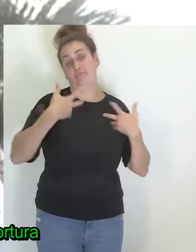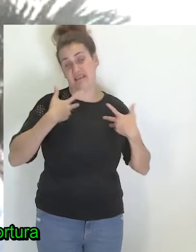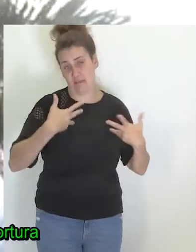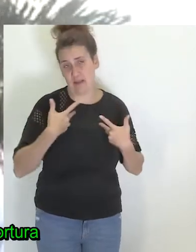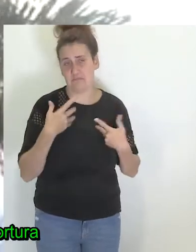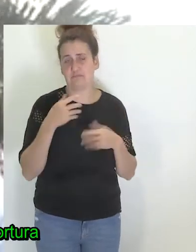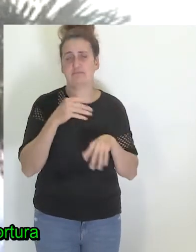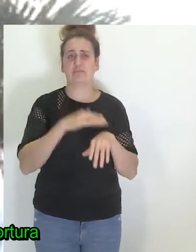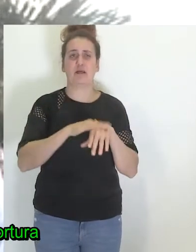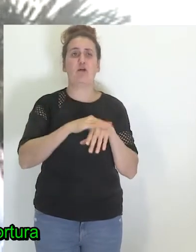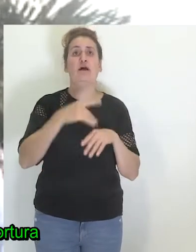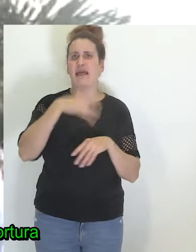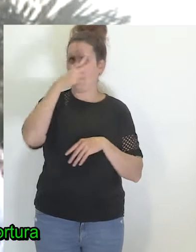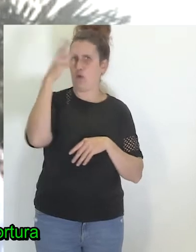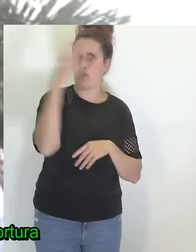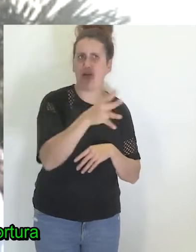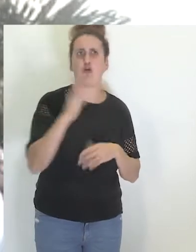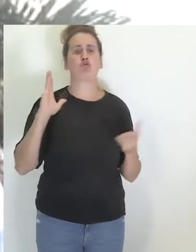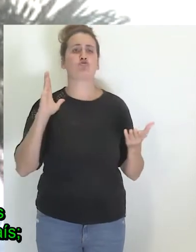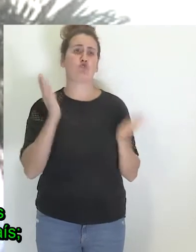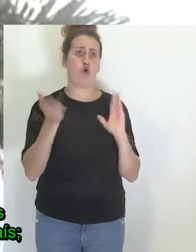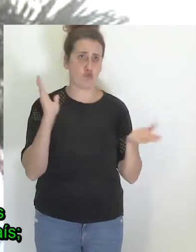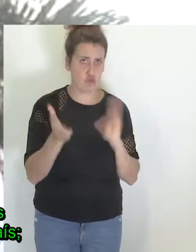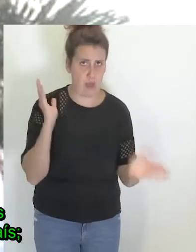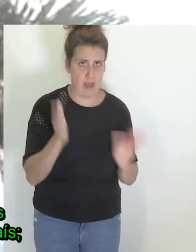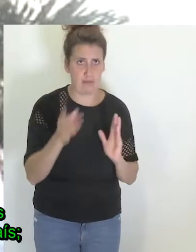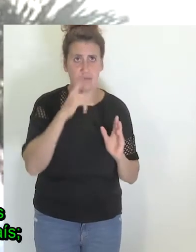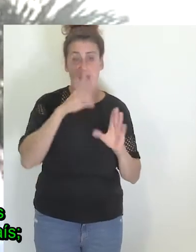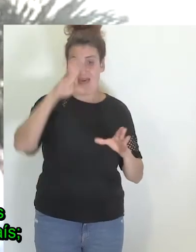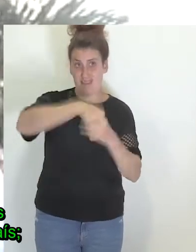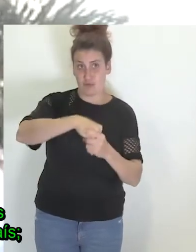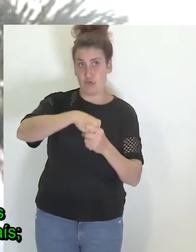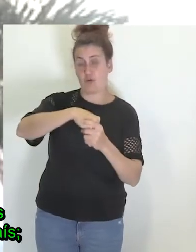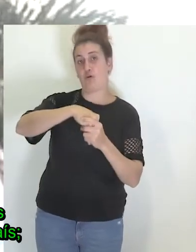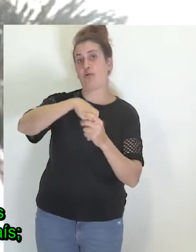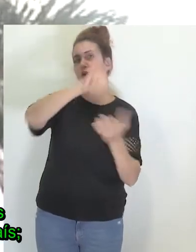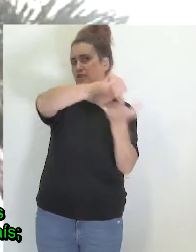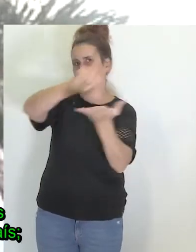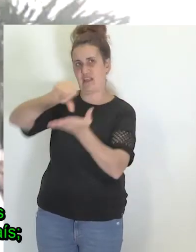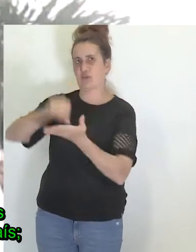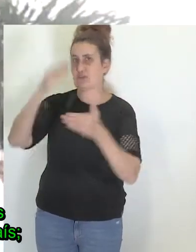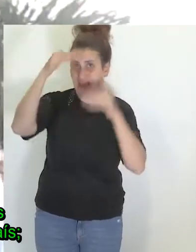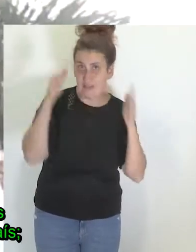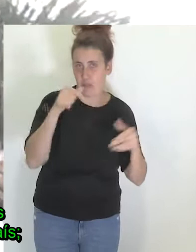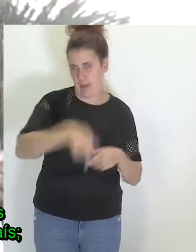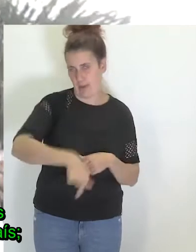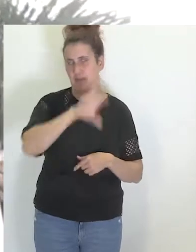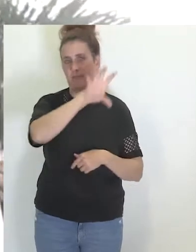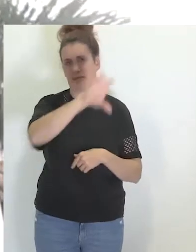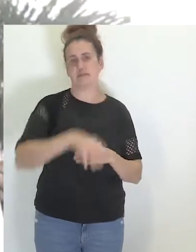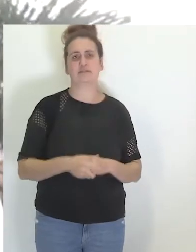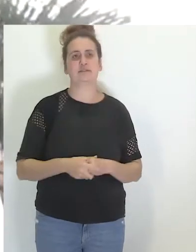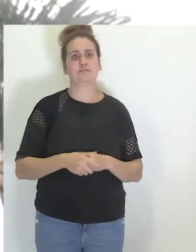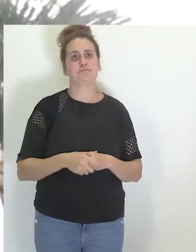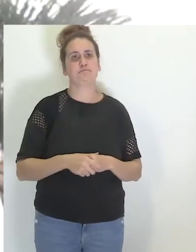perdón, que han denunciado actos de tortura cometidos en los centros de detención, en los diferentes centros de detención del país,